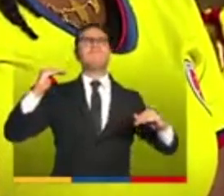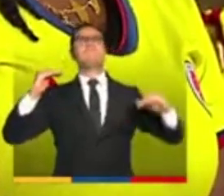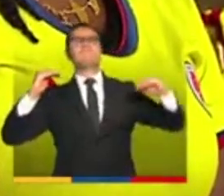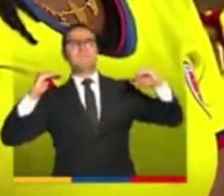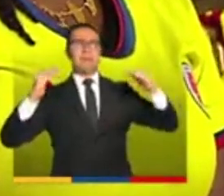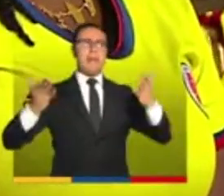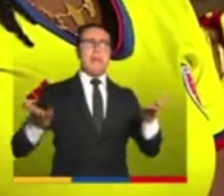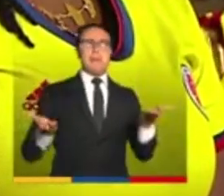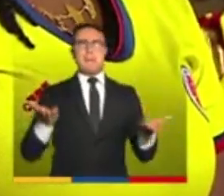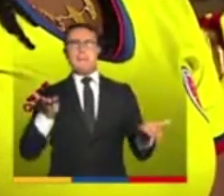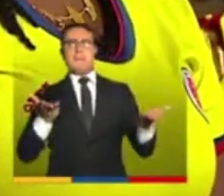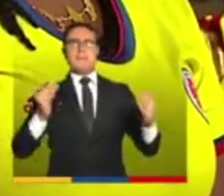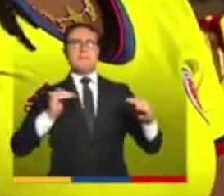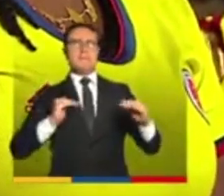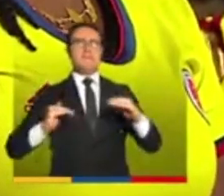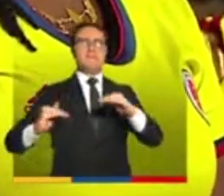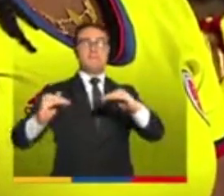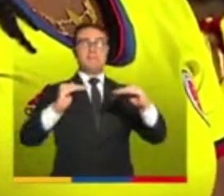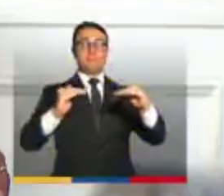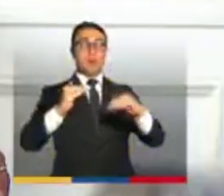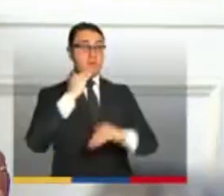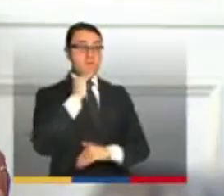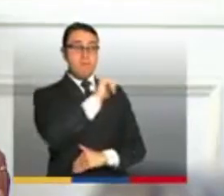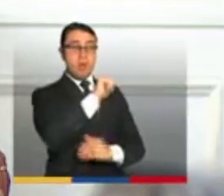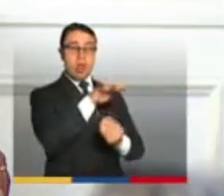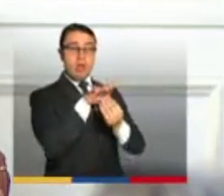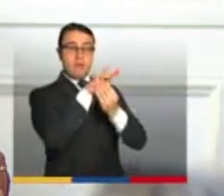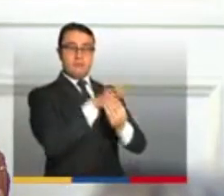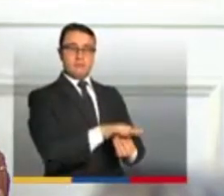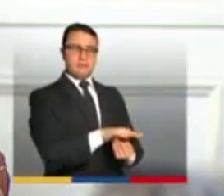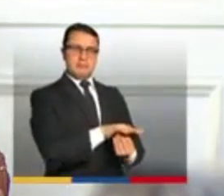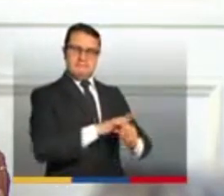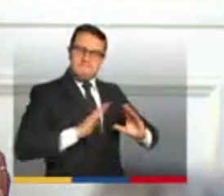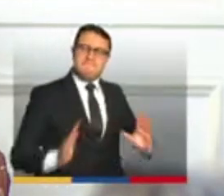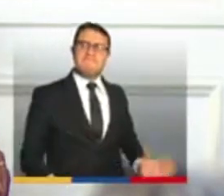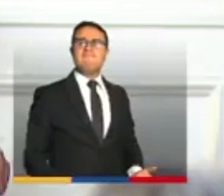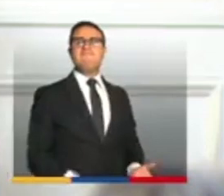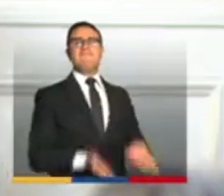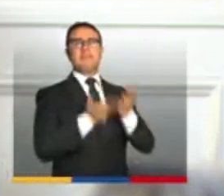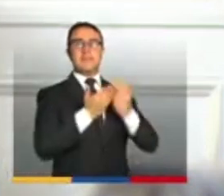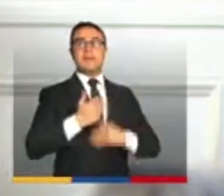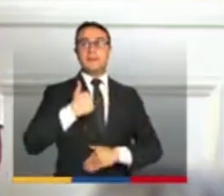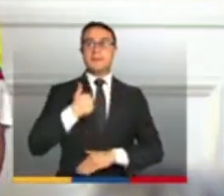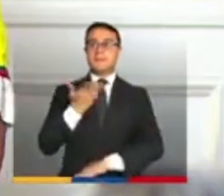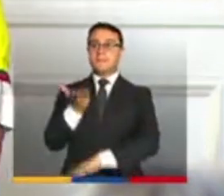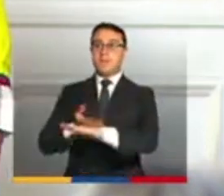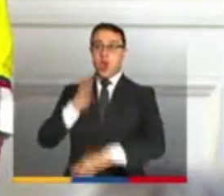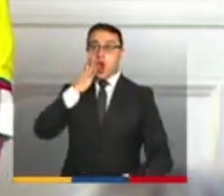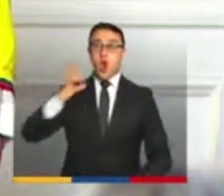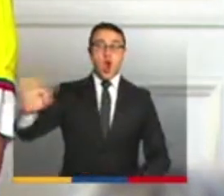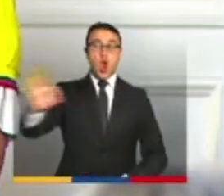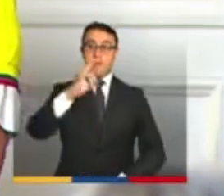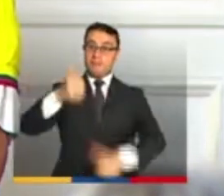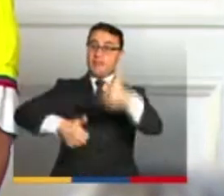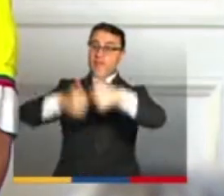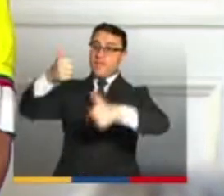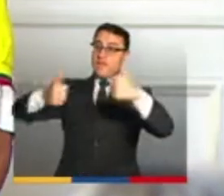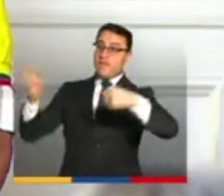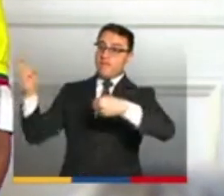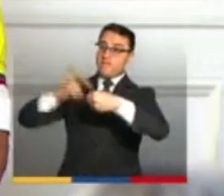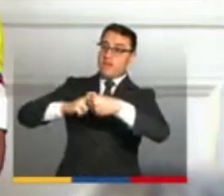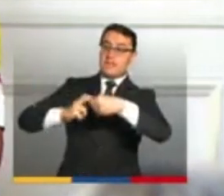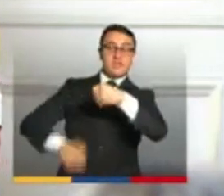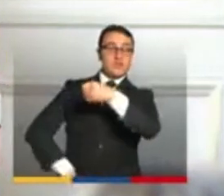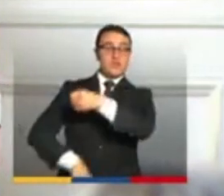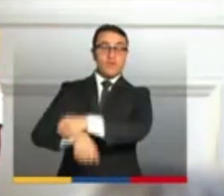logre superar la discriminación femenina. Yo le pediría a todos estos hombres directivos de la Federación de Fútbol que aquí he leído, aquí a